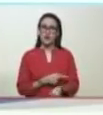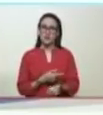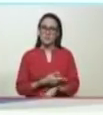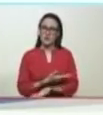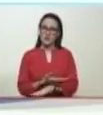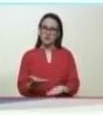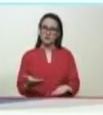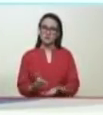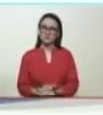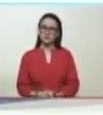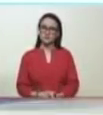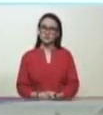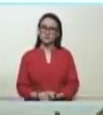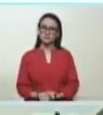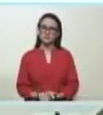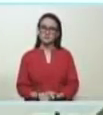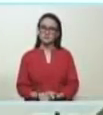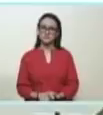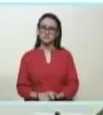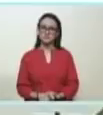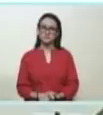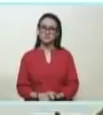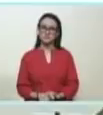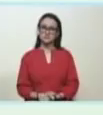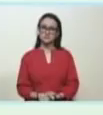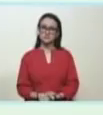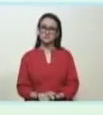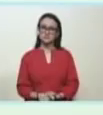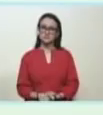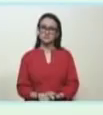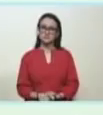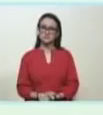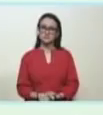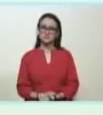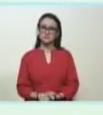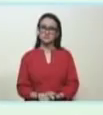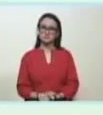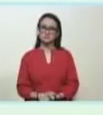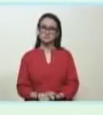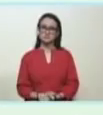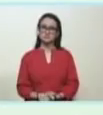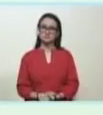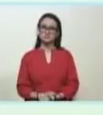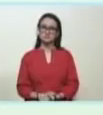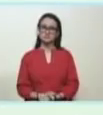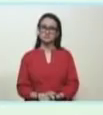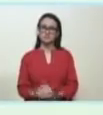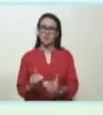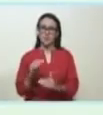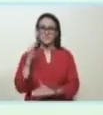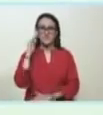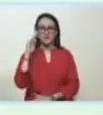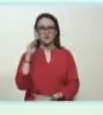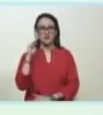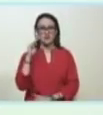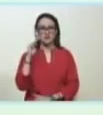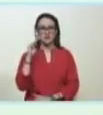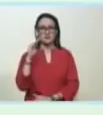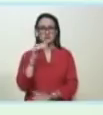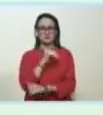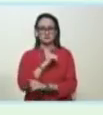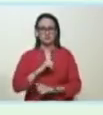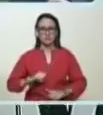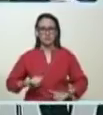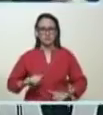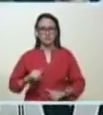hermanos y hermanas del alto mando militar de la Fuerza Armada Nacional